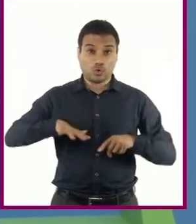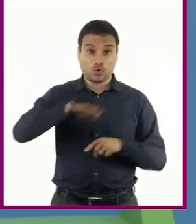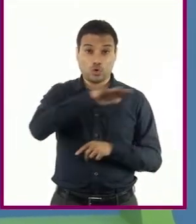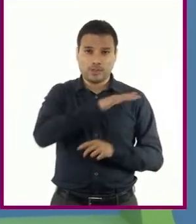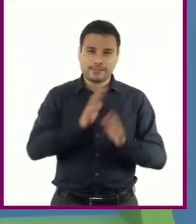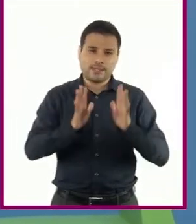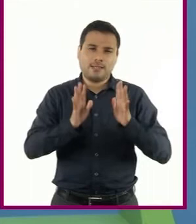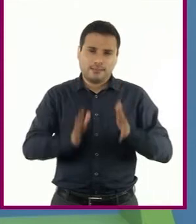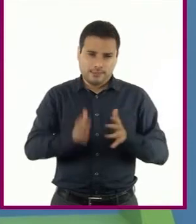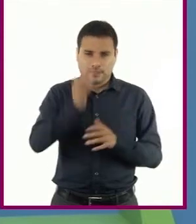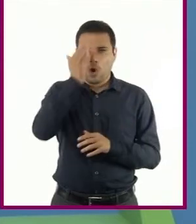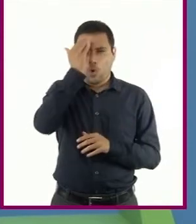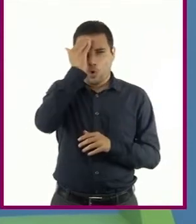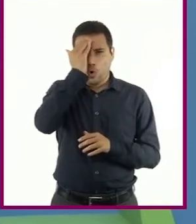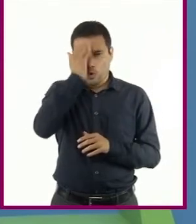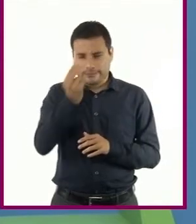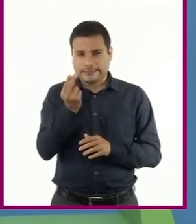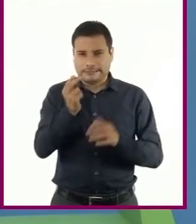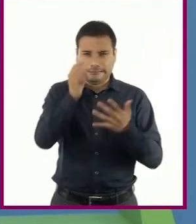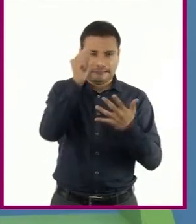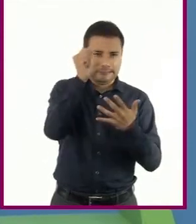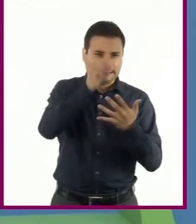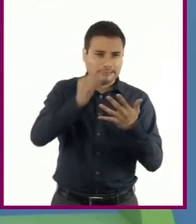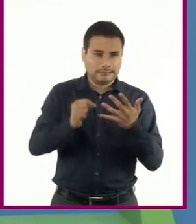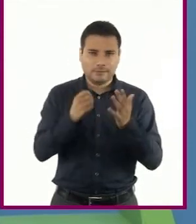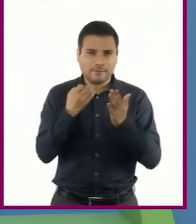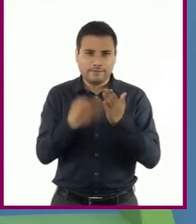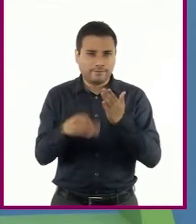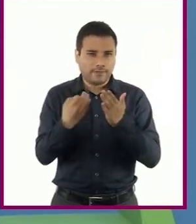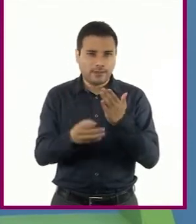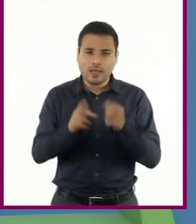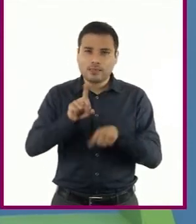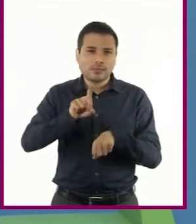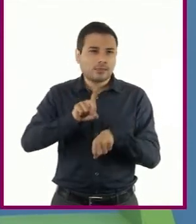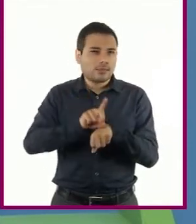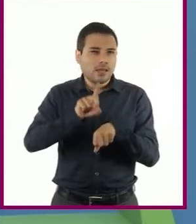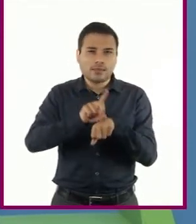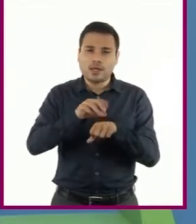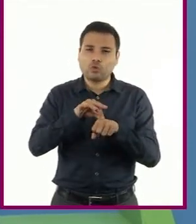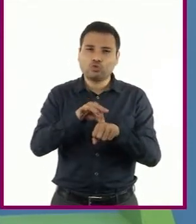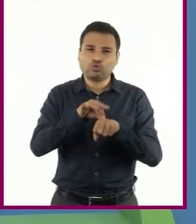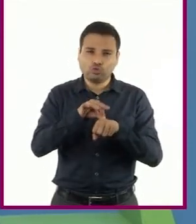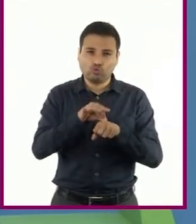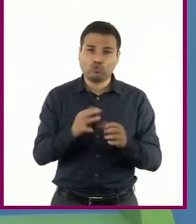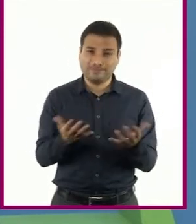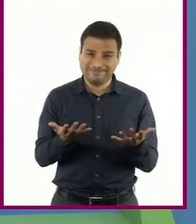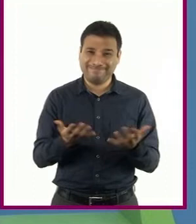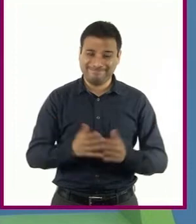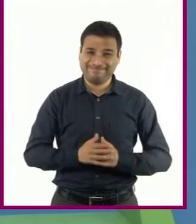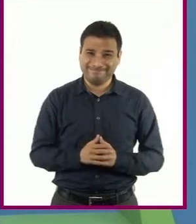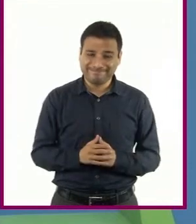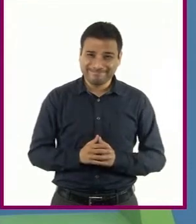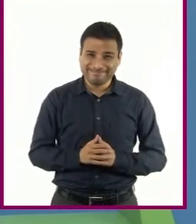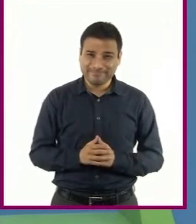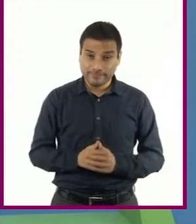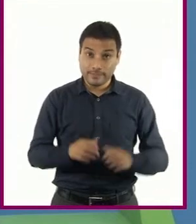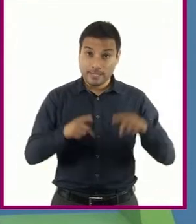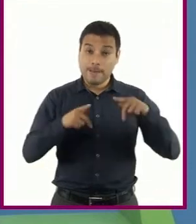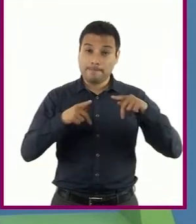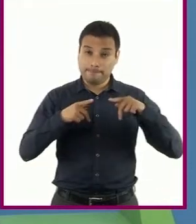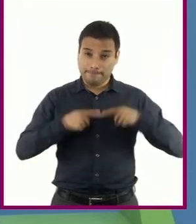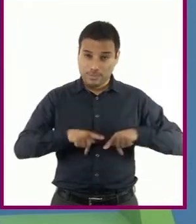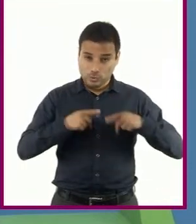las necesidades colectivas que les afectan porque las enfrentan y las padecen. A veces, por desesperación, las personas